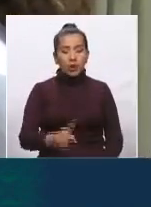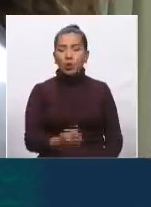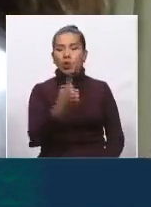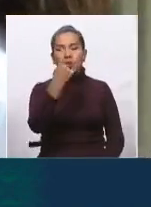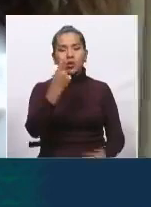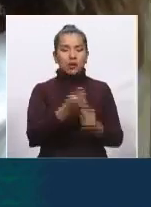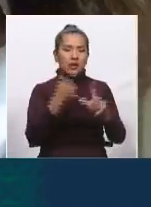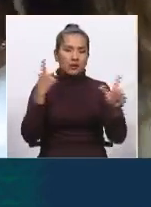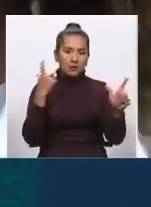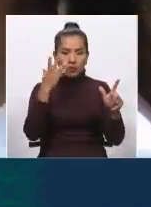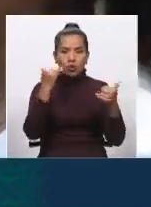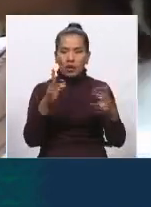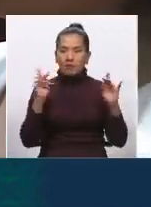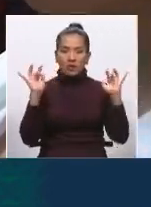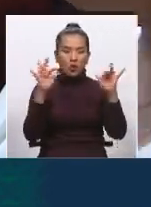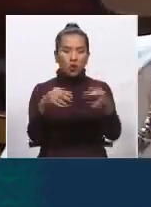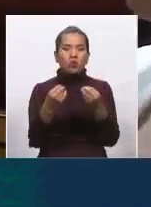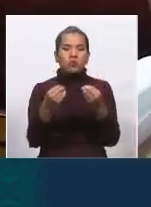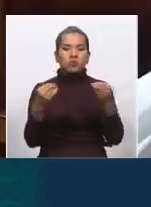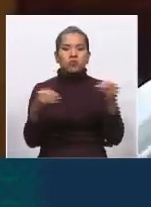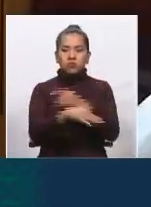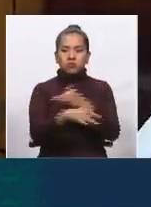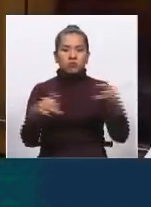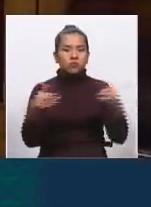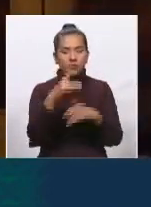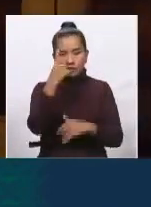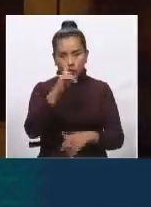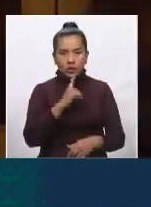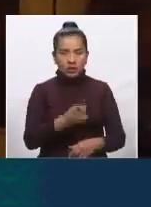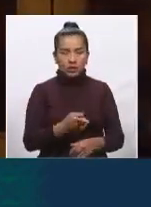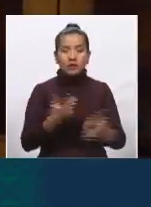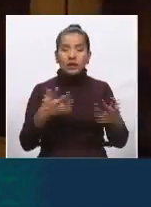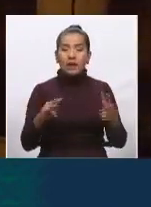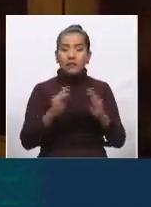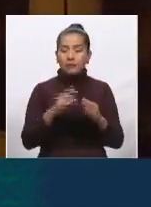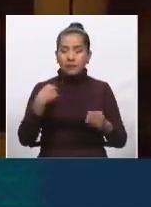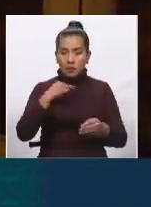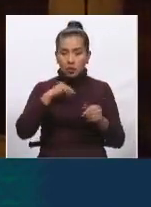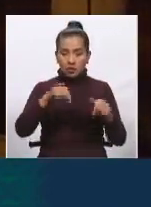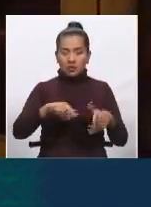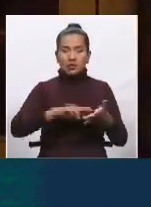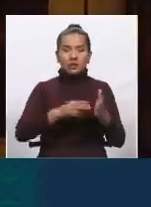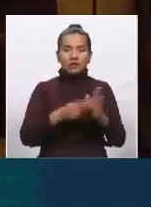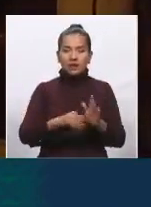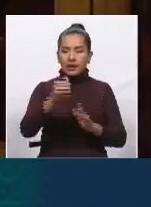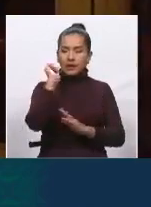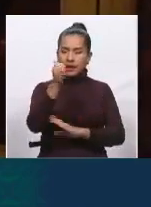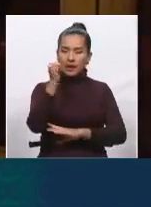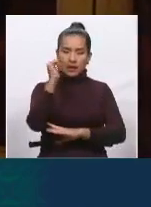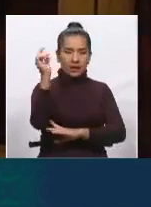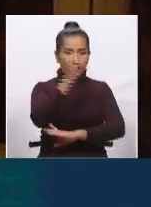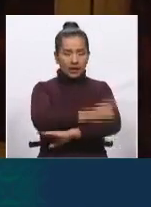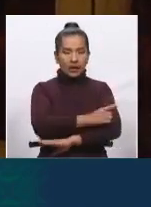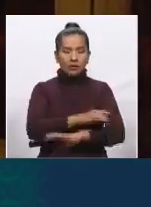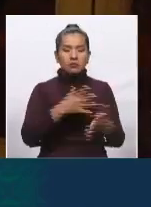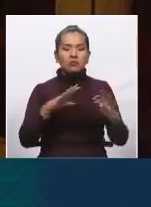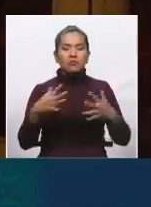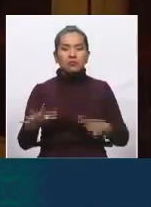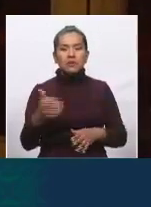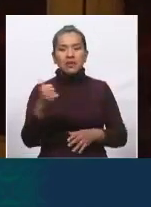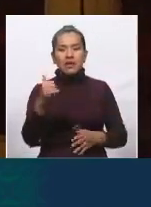por eso tiene ese flujo. Otra cosa que para nosotros significa diariamente un promedio de